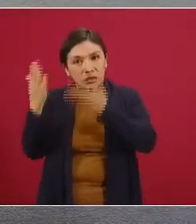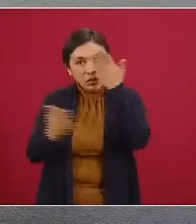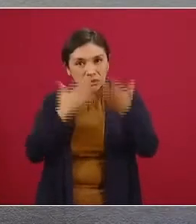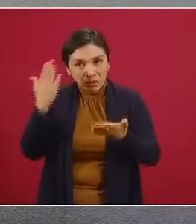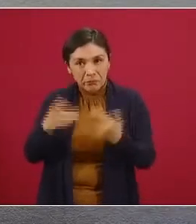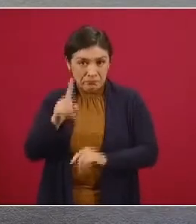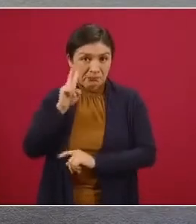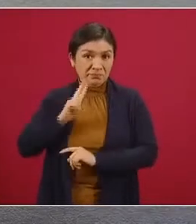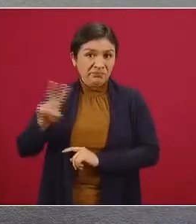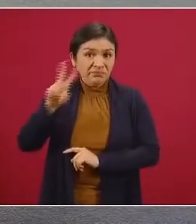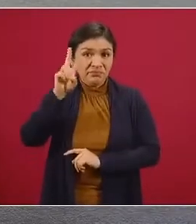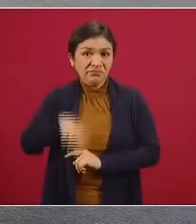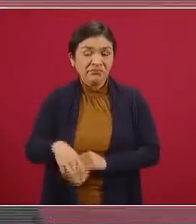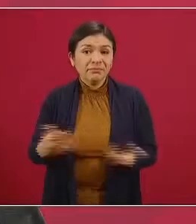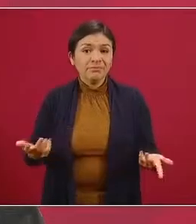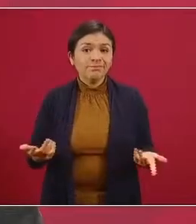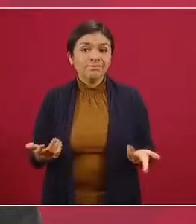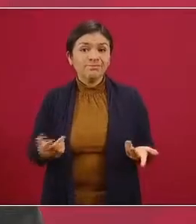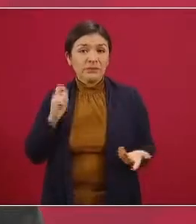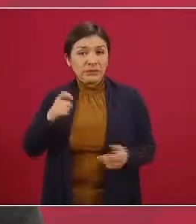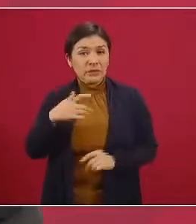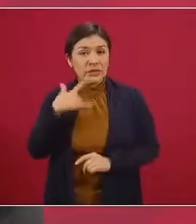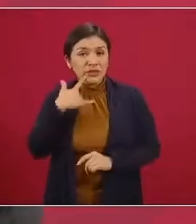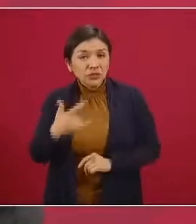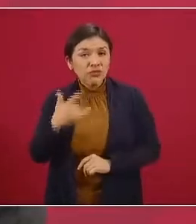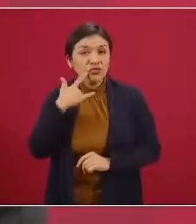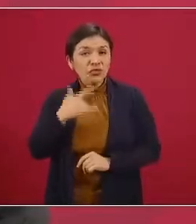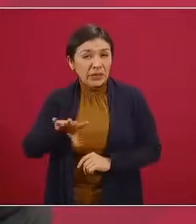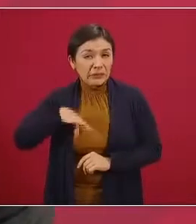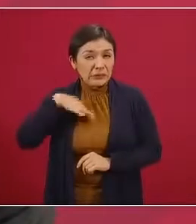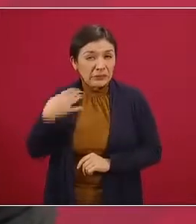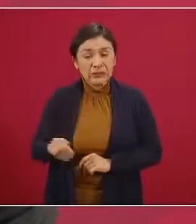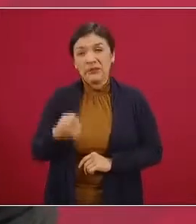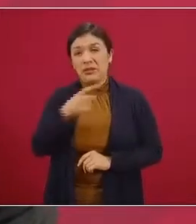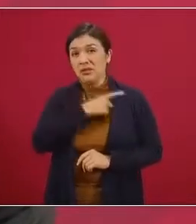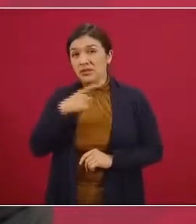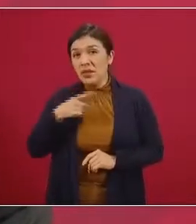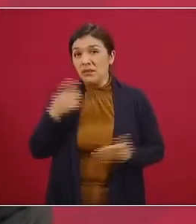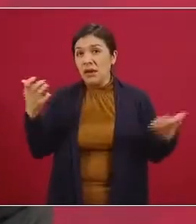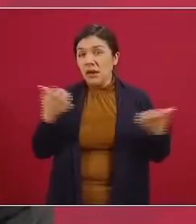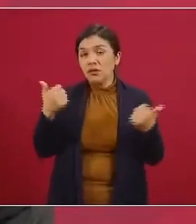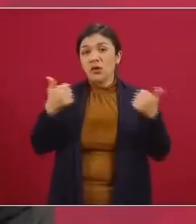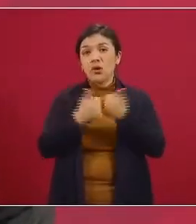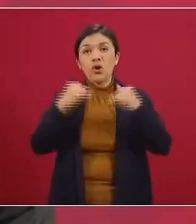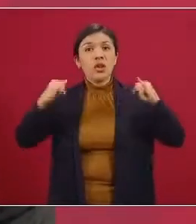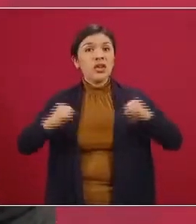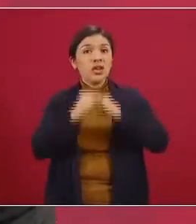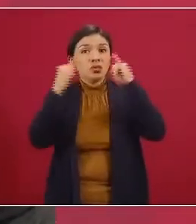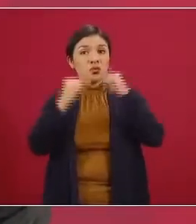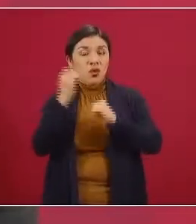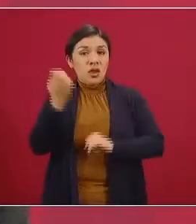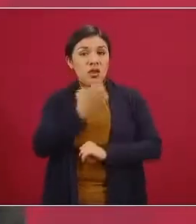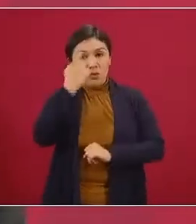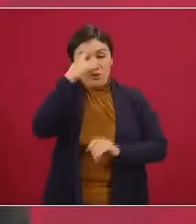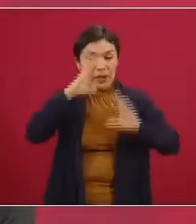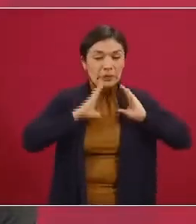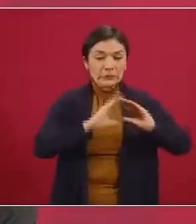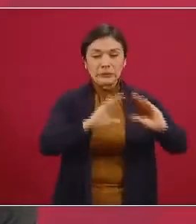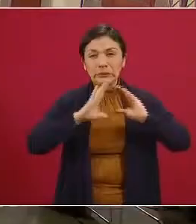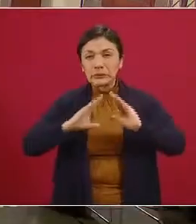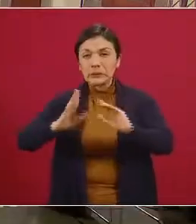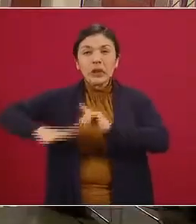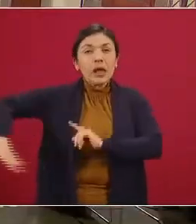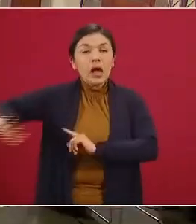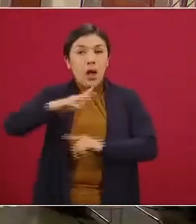Se puede ver que el esfuerzo que hay que tener institucionalmente hablando para formar estos